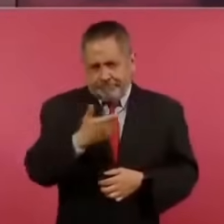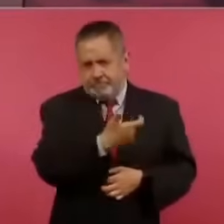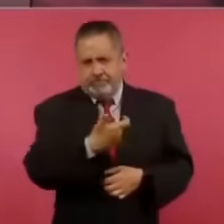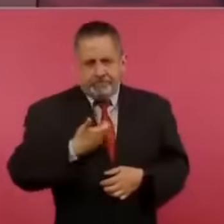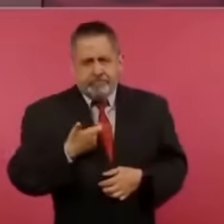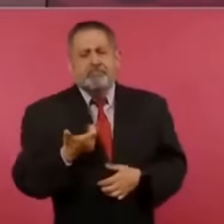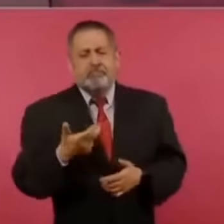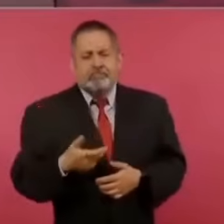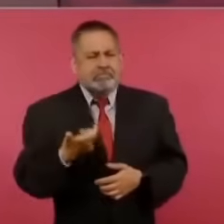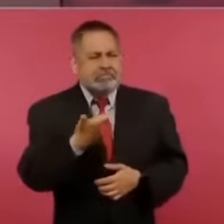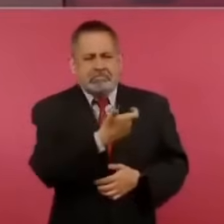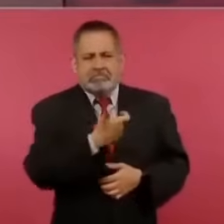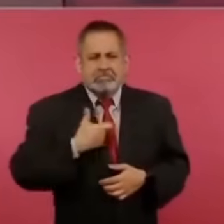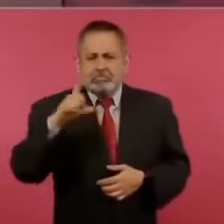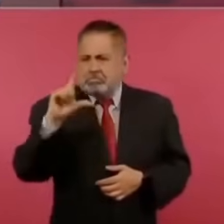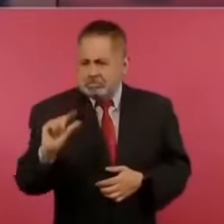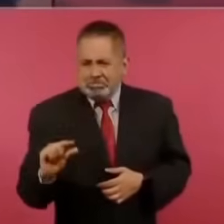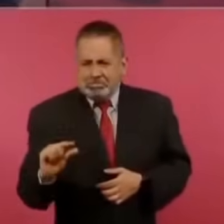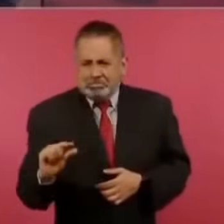fue menor